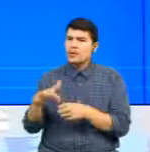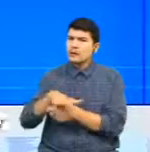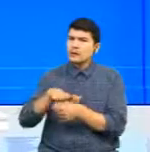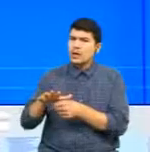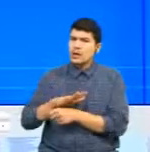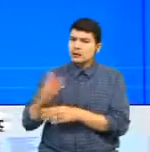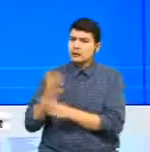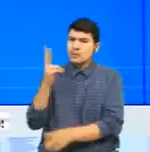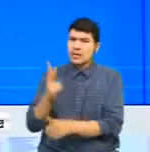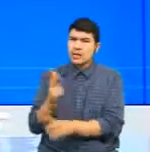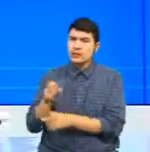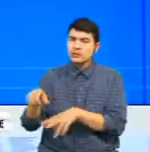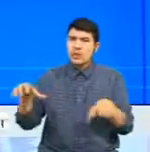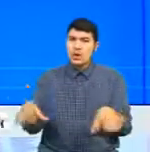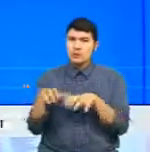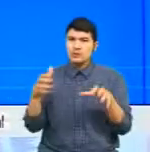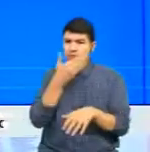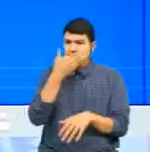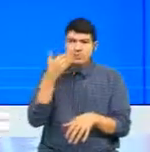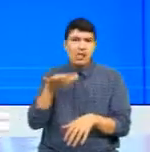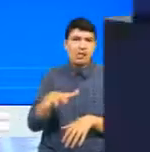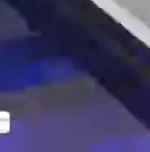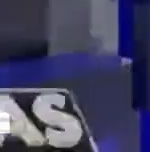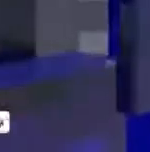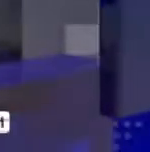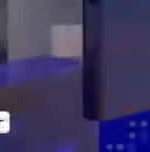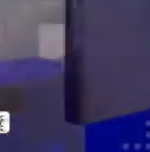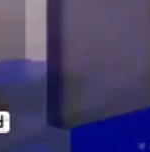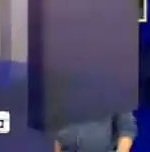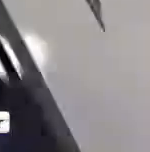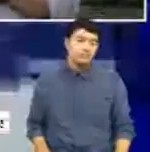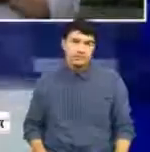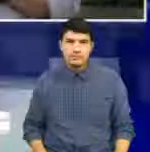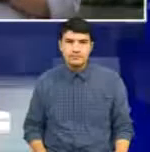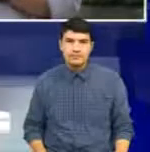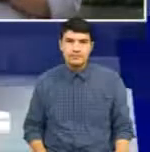estarían en riesgo por estas acciones delictivas? Muy buenas tardes.